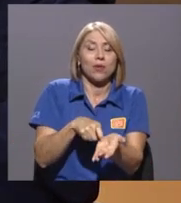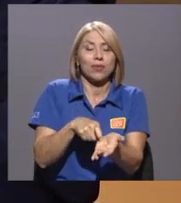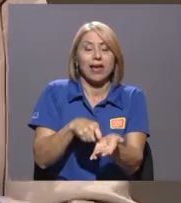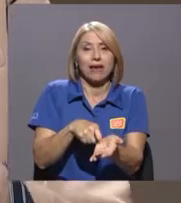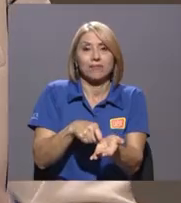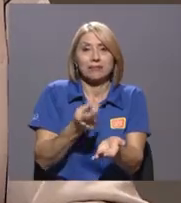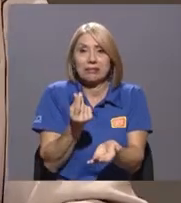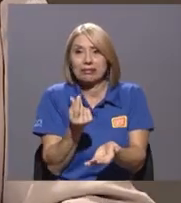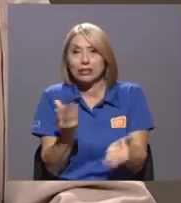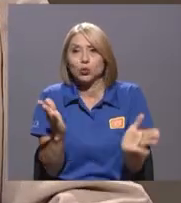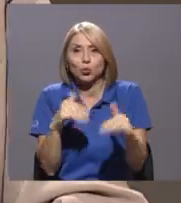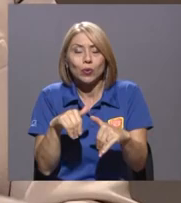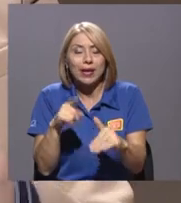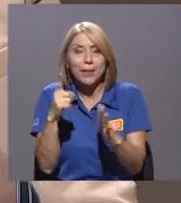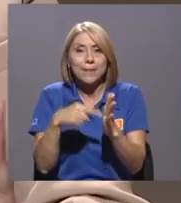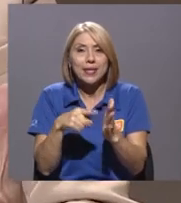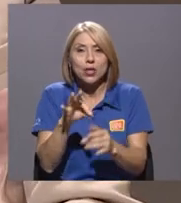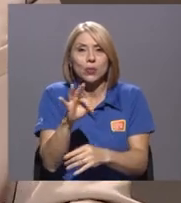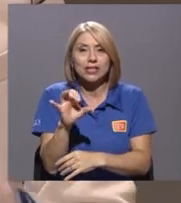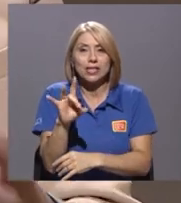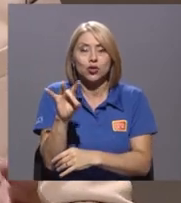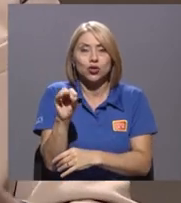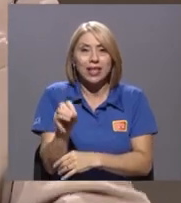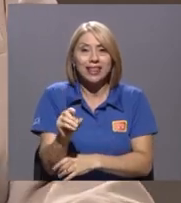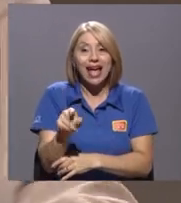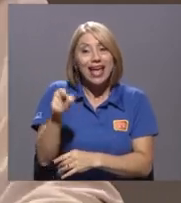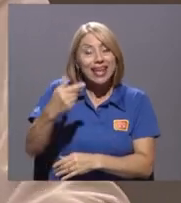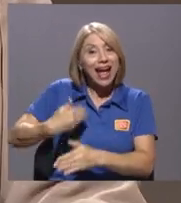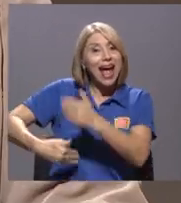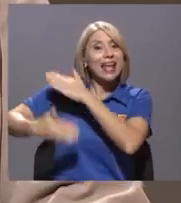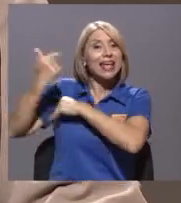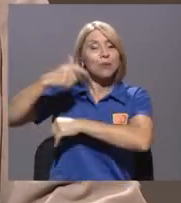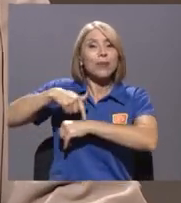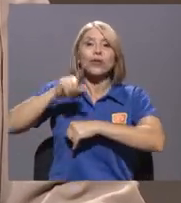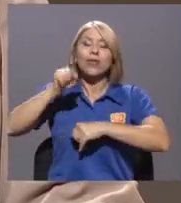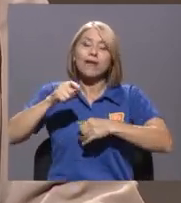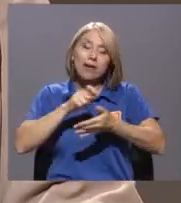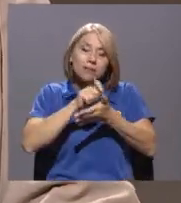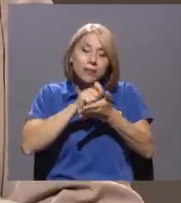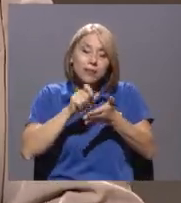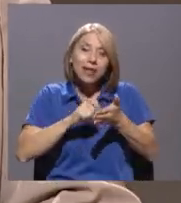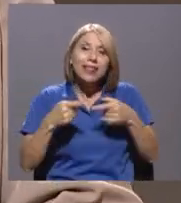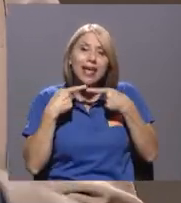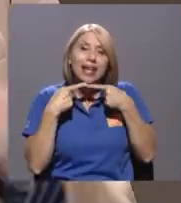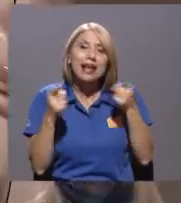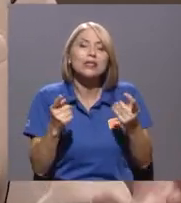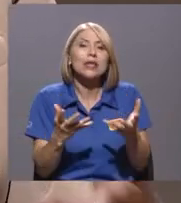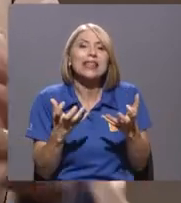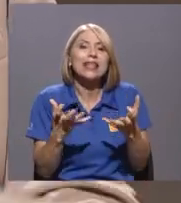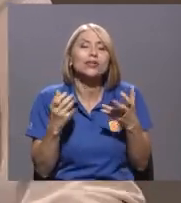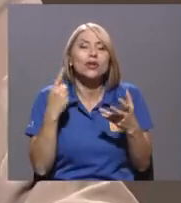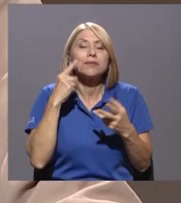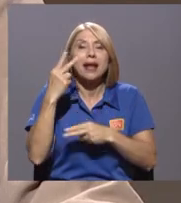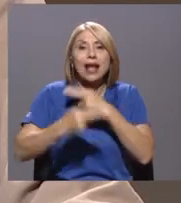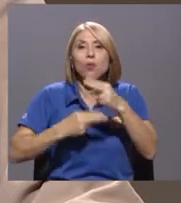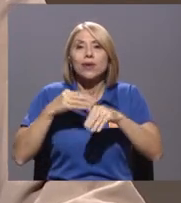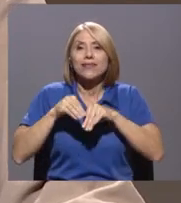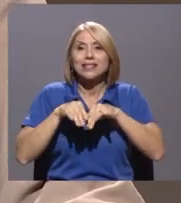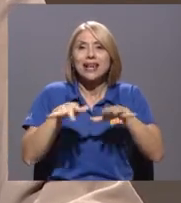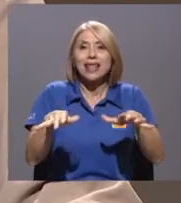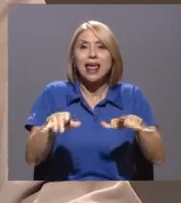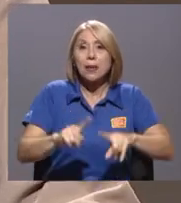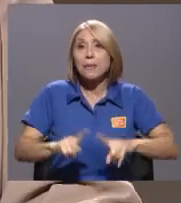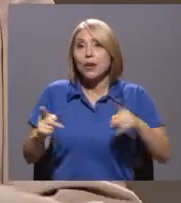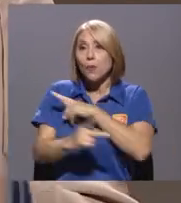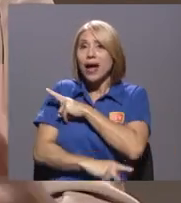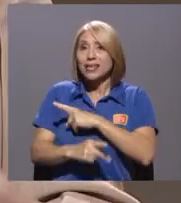ese momento hay que consolidar la declaración de intenciones de la universalización en la seguridad social y el país en medio de grandes medidas de contención